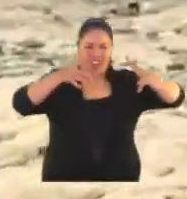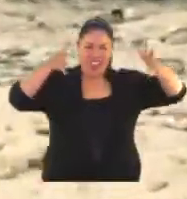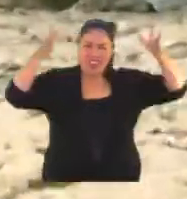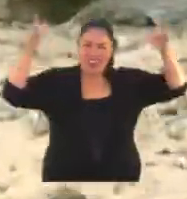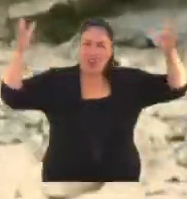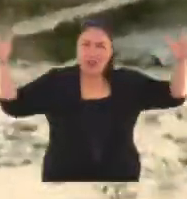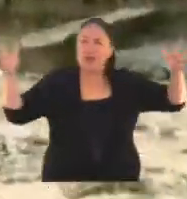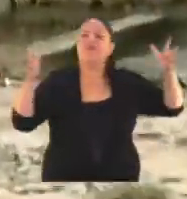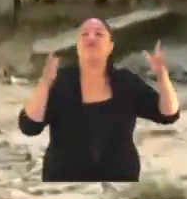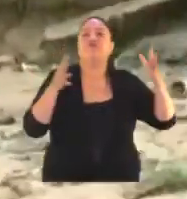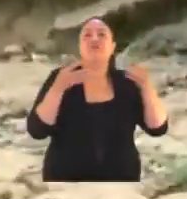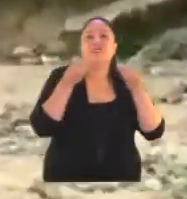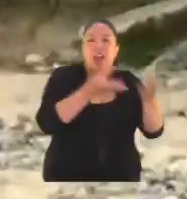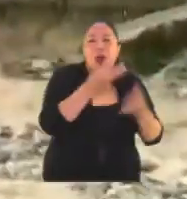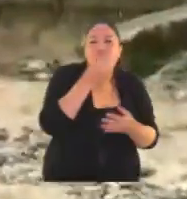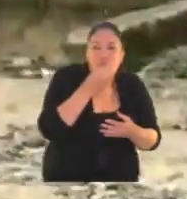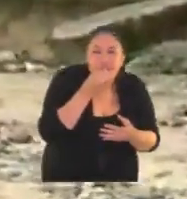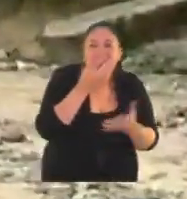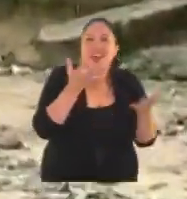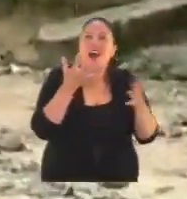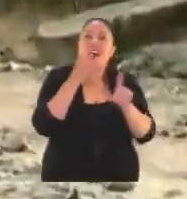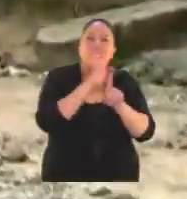lejos del hambre, del frío y del peligro.